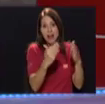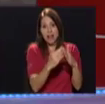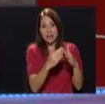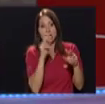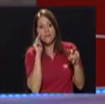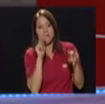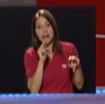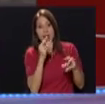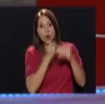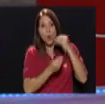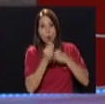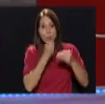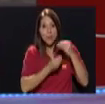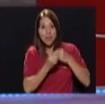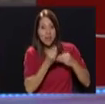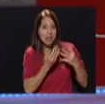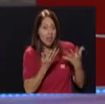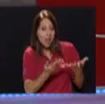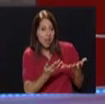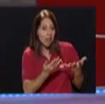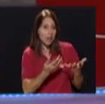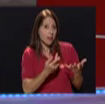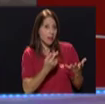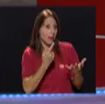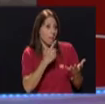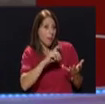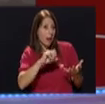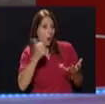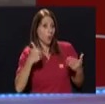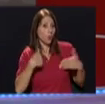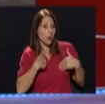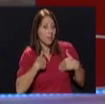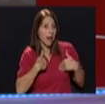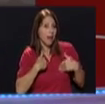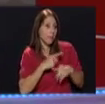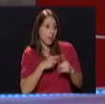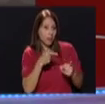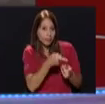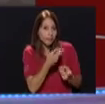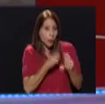explorar otras zonas y probablemente va a llegar y va a haber entonces esa comida por ahí